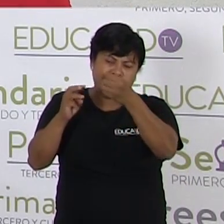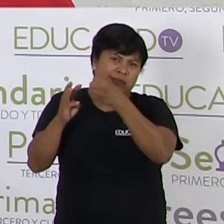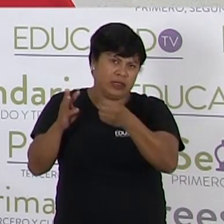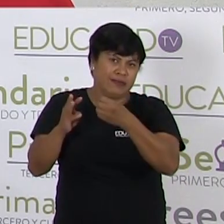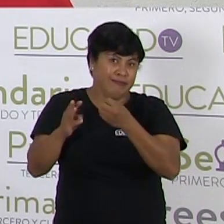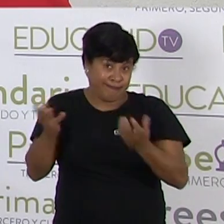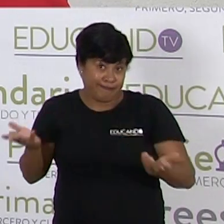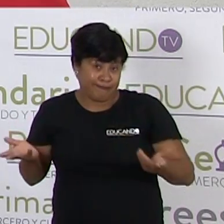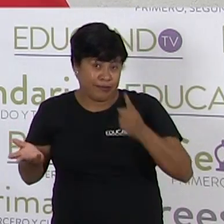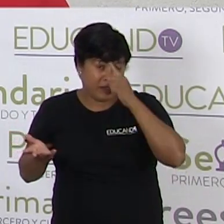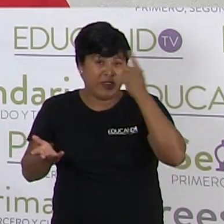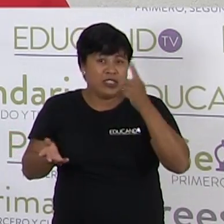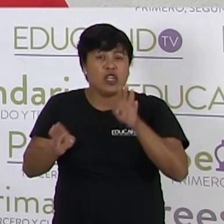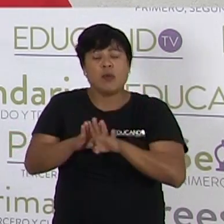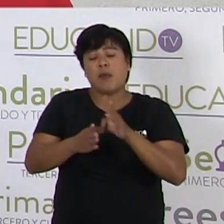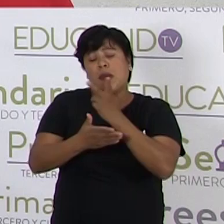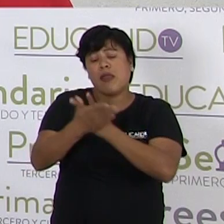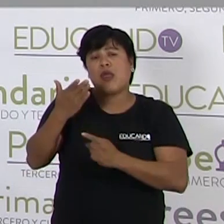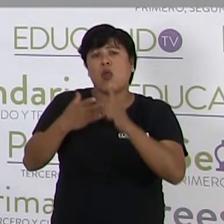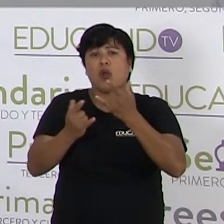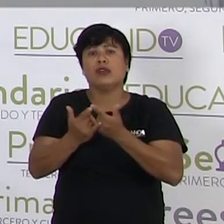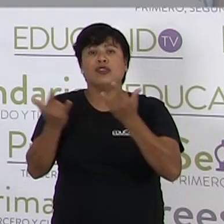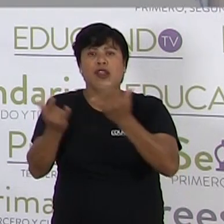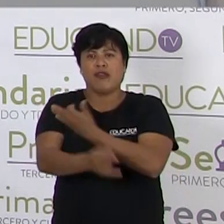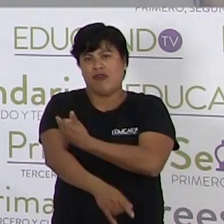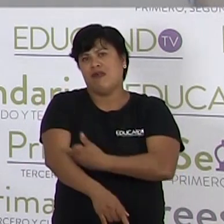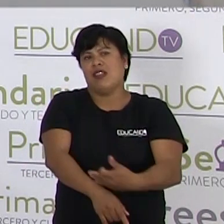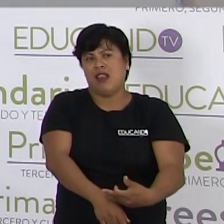muy fácil planear una historia familiar?